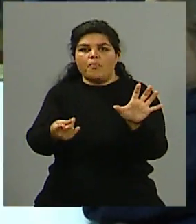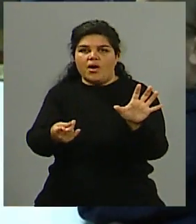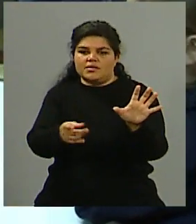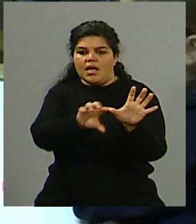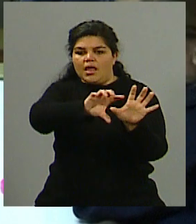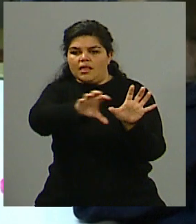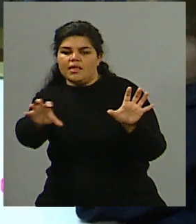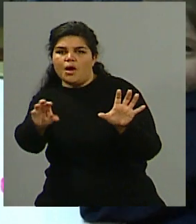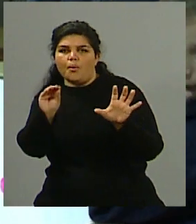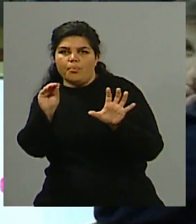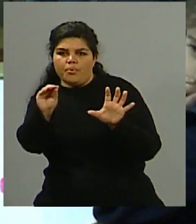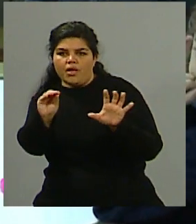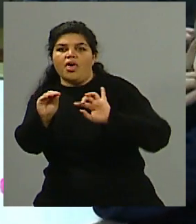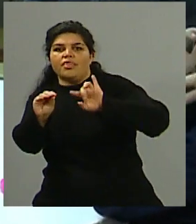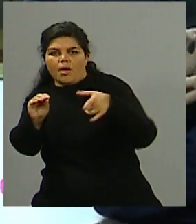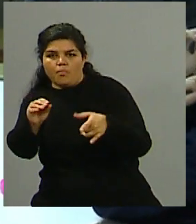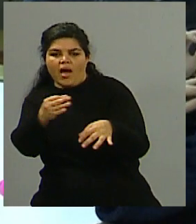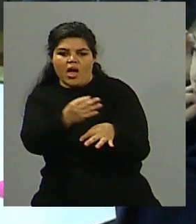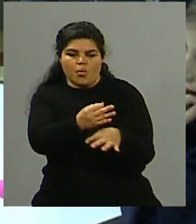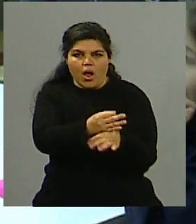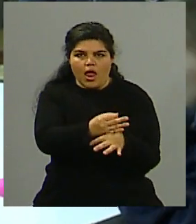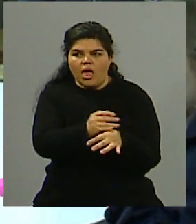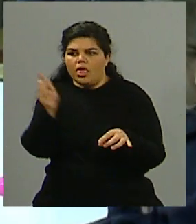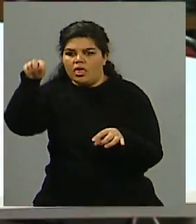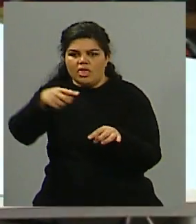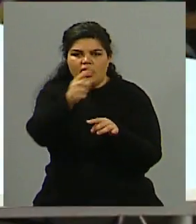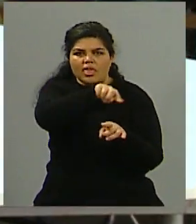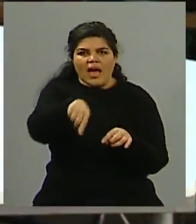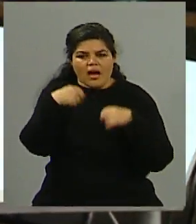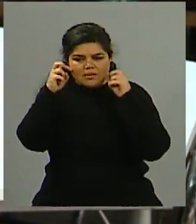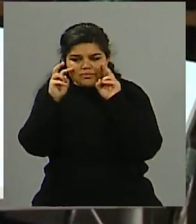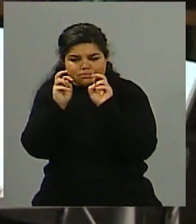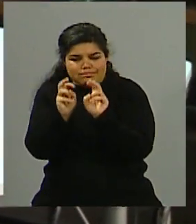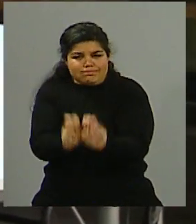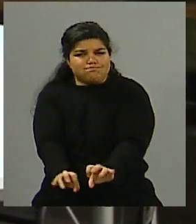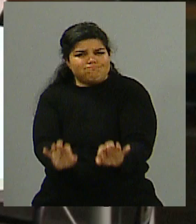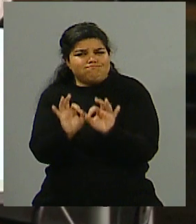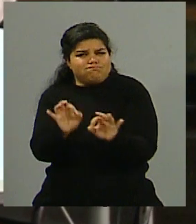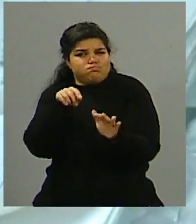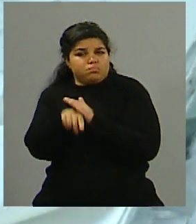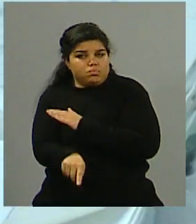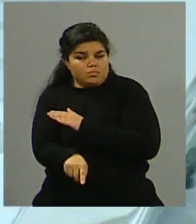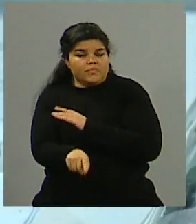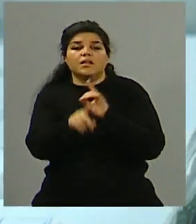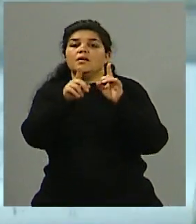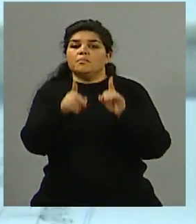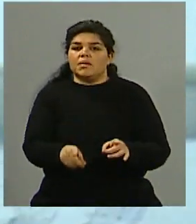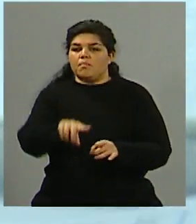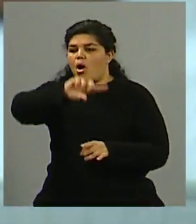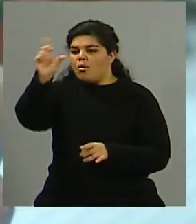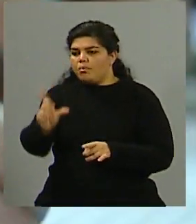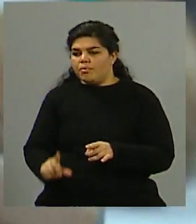miradas diferentes que además tienen funciones diferentes, es decir, un operativo nacional es para fijar políticas, no es